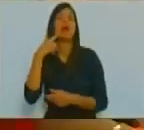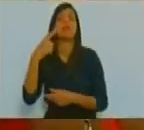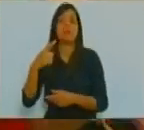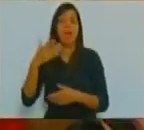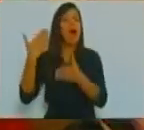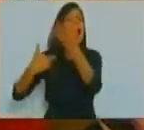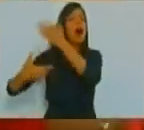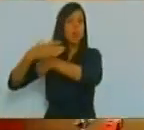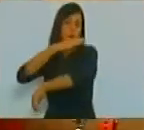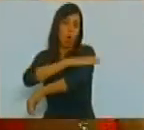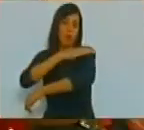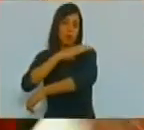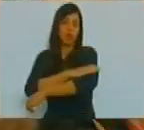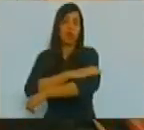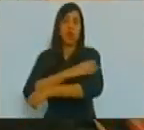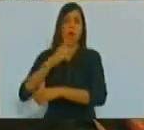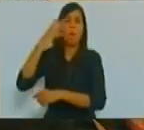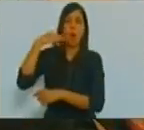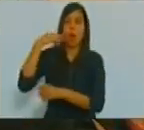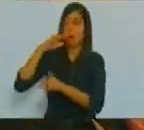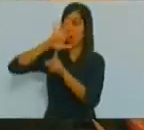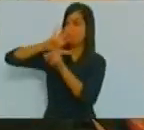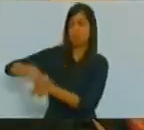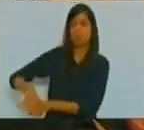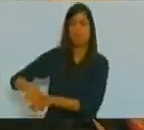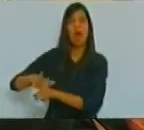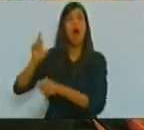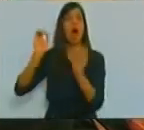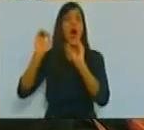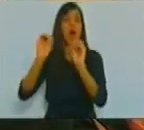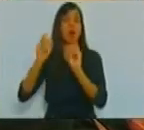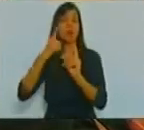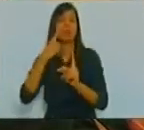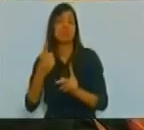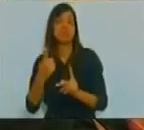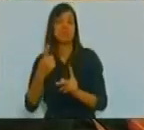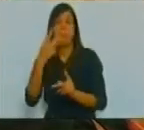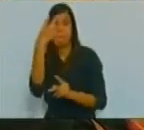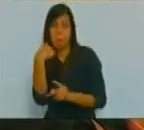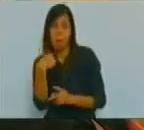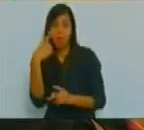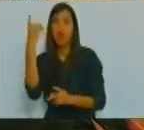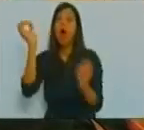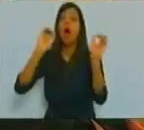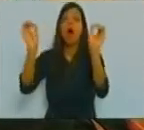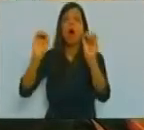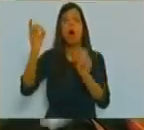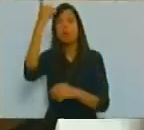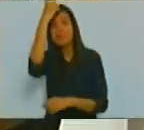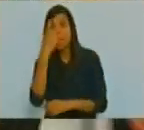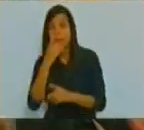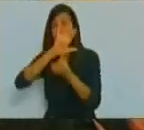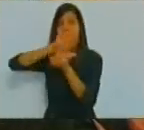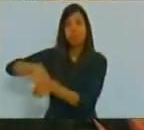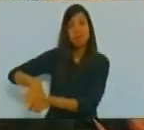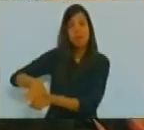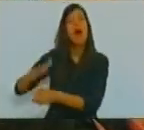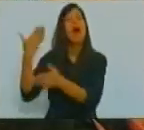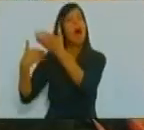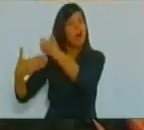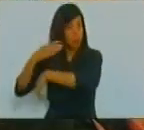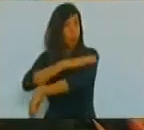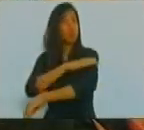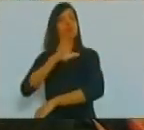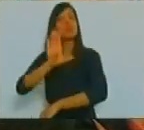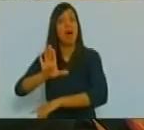las personas de la 6º diversidad las personas con discapacidad a las mujeres y todo ese pueblo